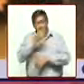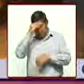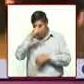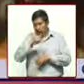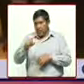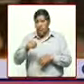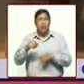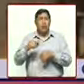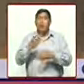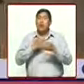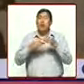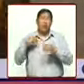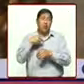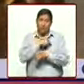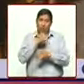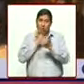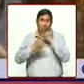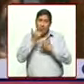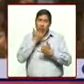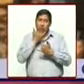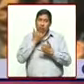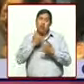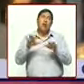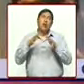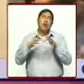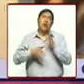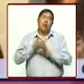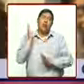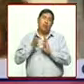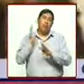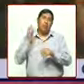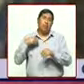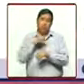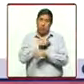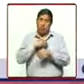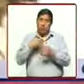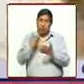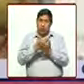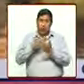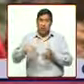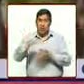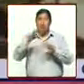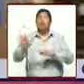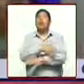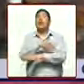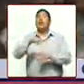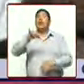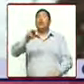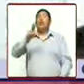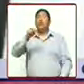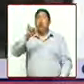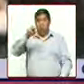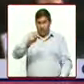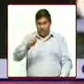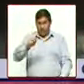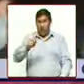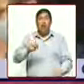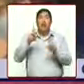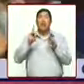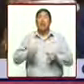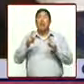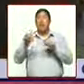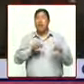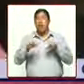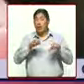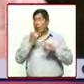ellos. Están detrás de nosotros y ya se fueron en este caso, pero cuando estábamos llegando a la calle Junín, en todo caso, las personas